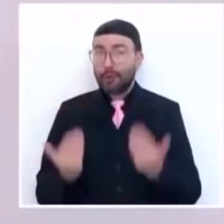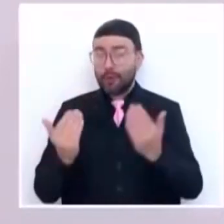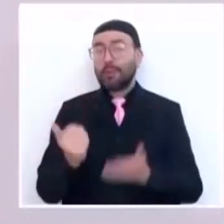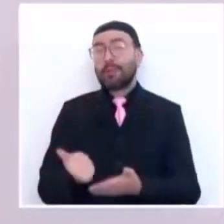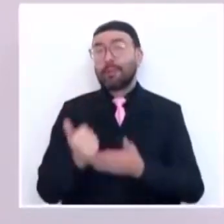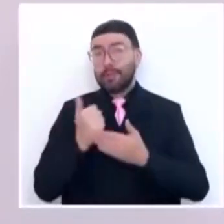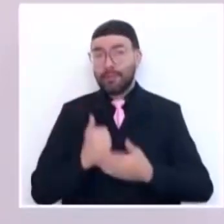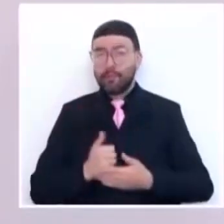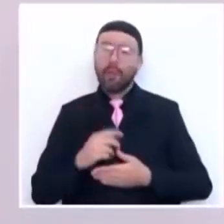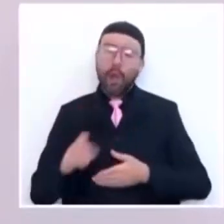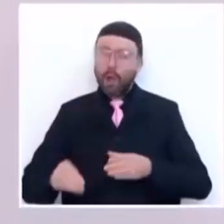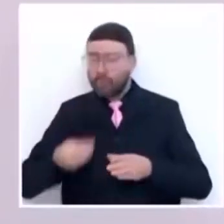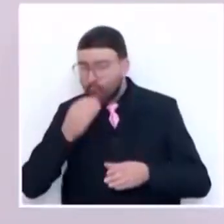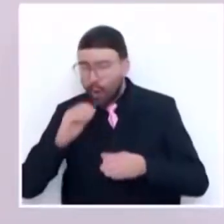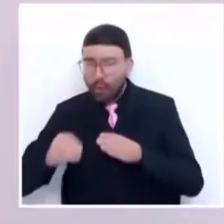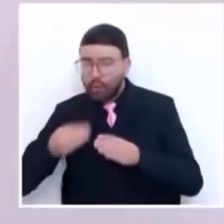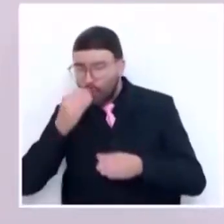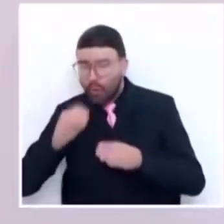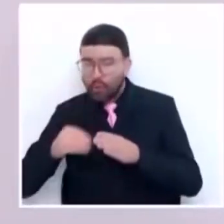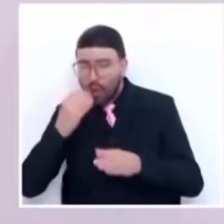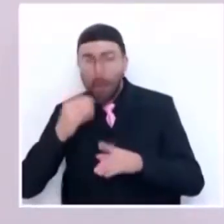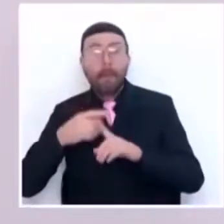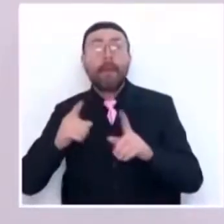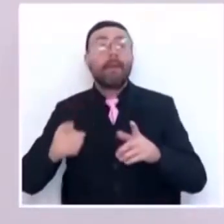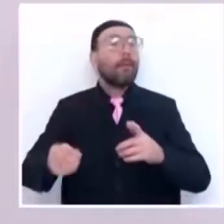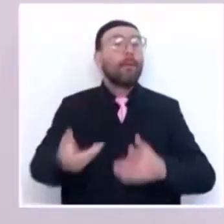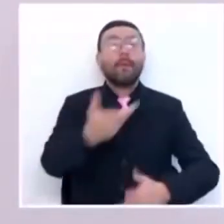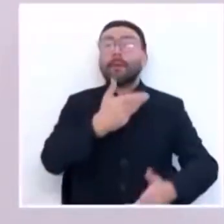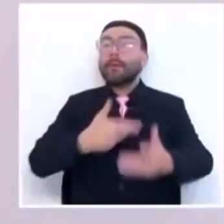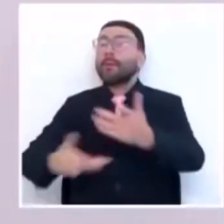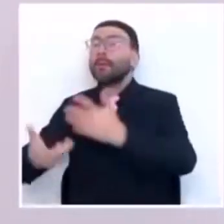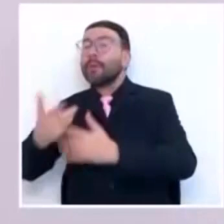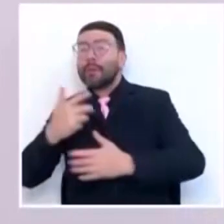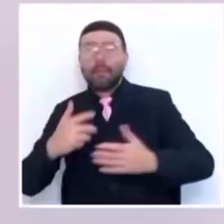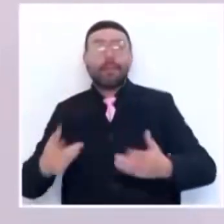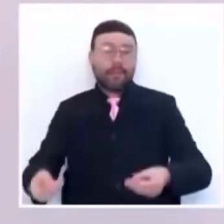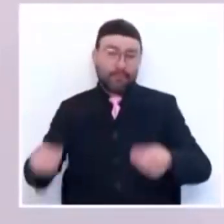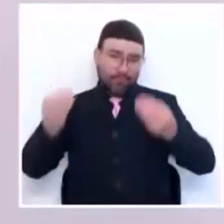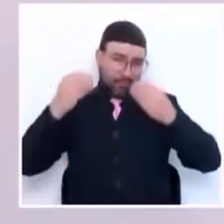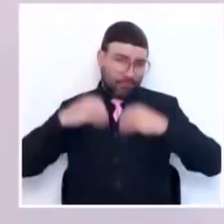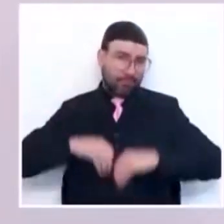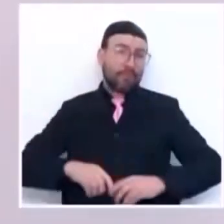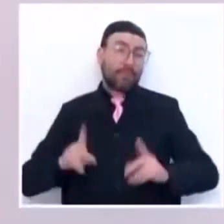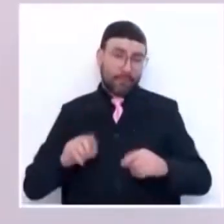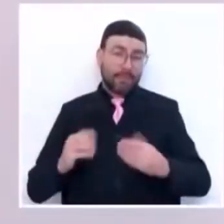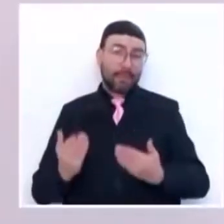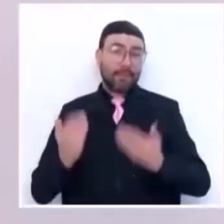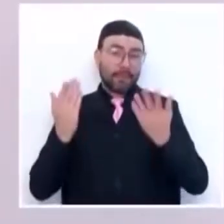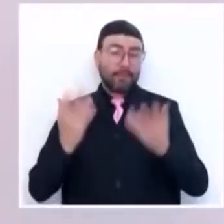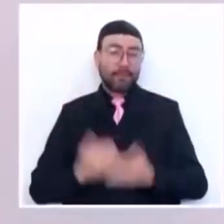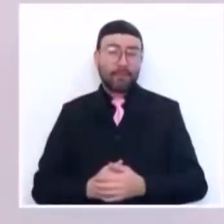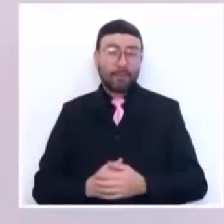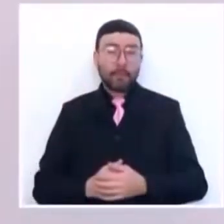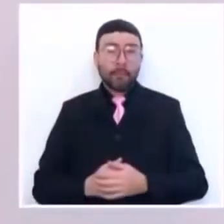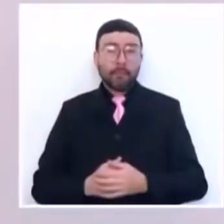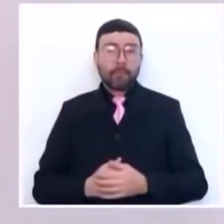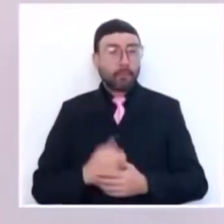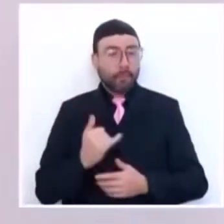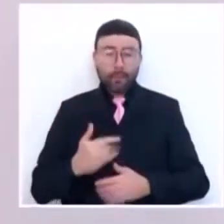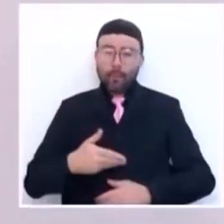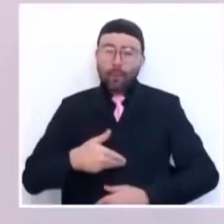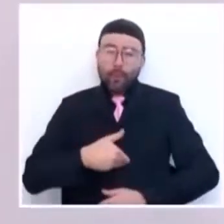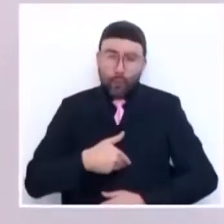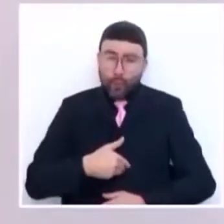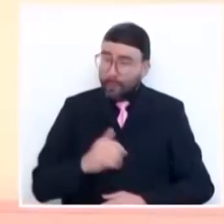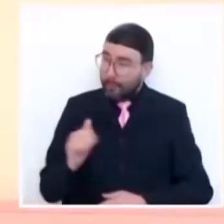estamos comiendo los alimentos, pero hay otro alimento que no se mastica, que es el estar juntos en ese momento de la alimentación. Y la risa, como